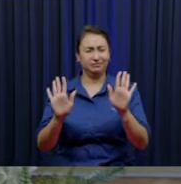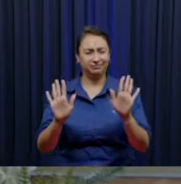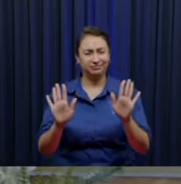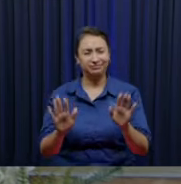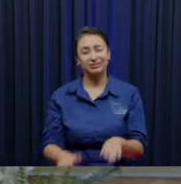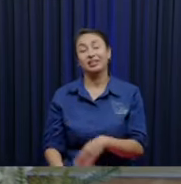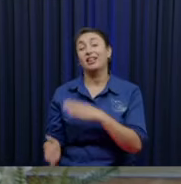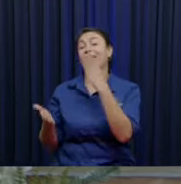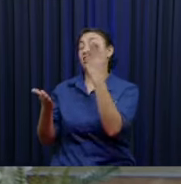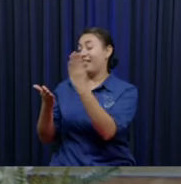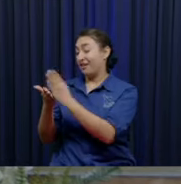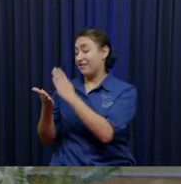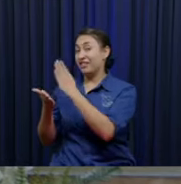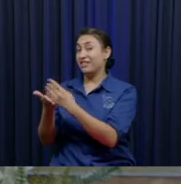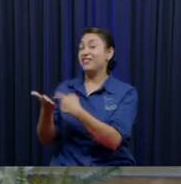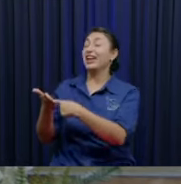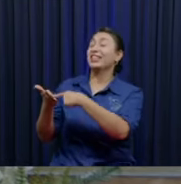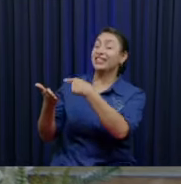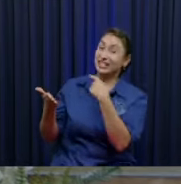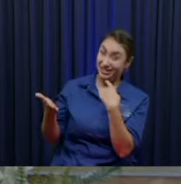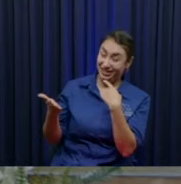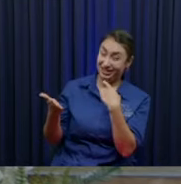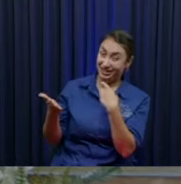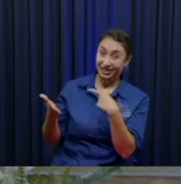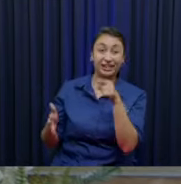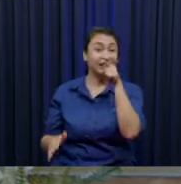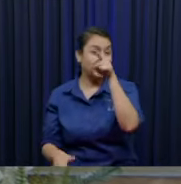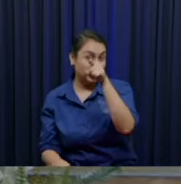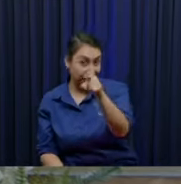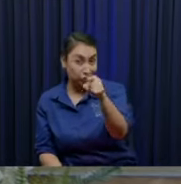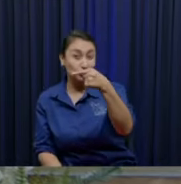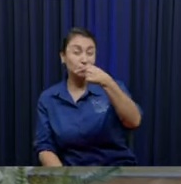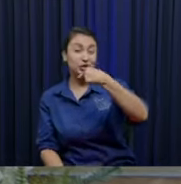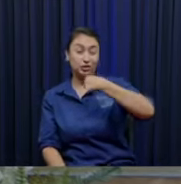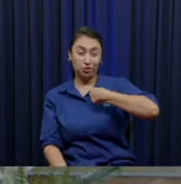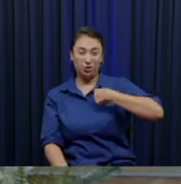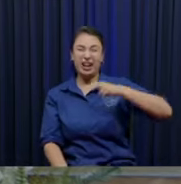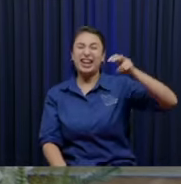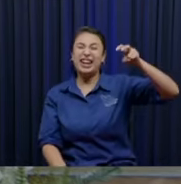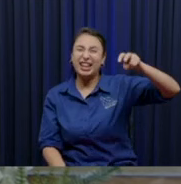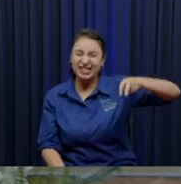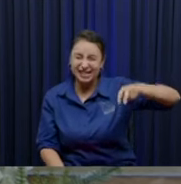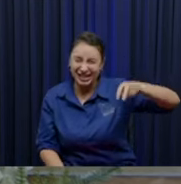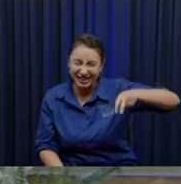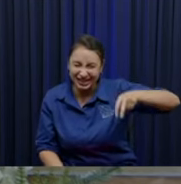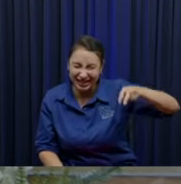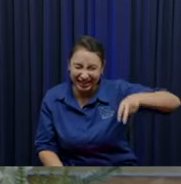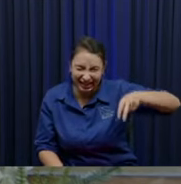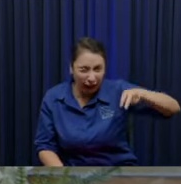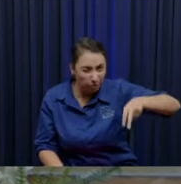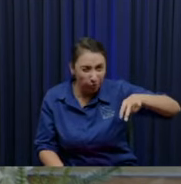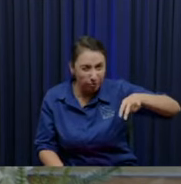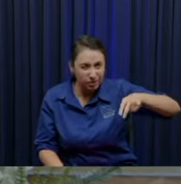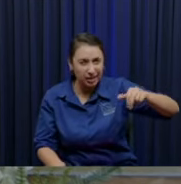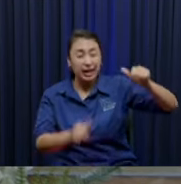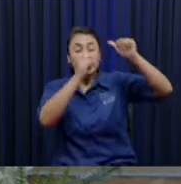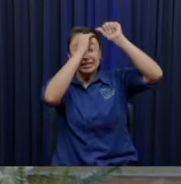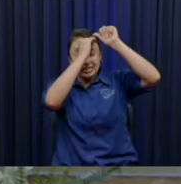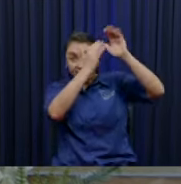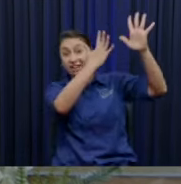a proclamar el año de la buena voluntad del Señor. Isaías capítulo 61,